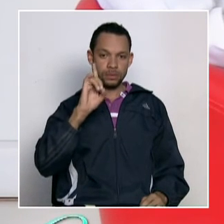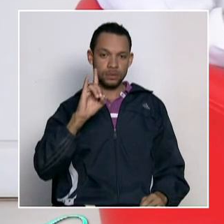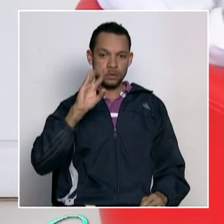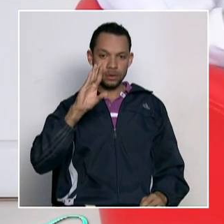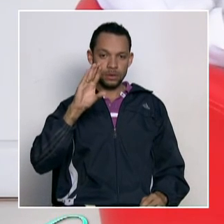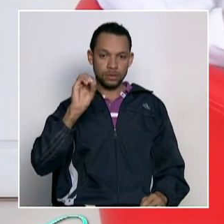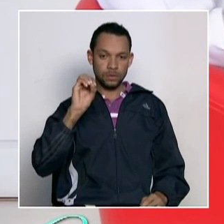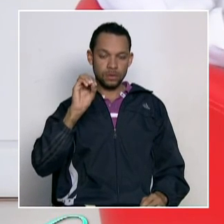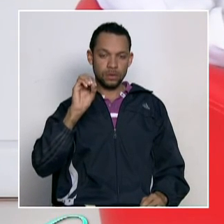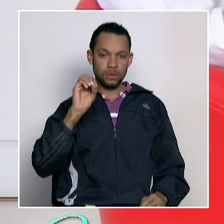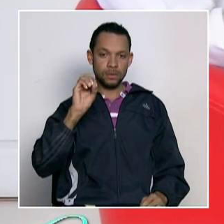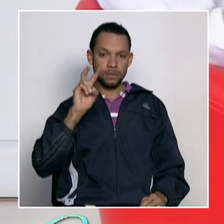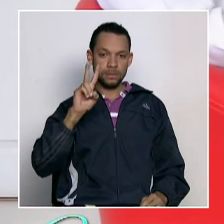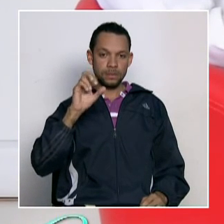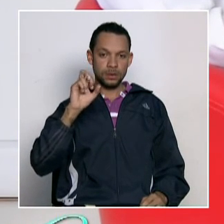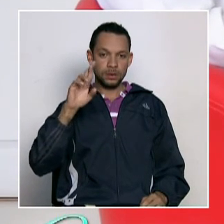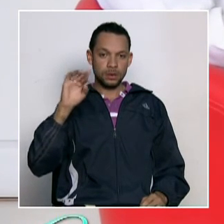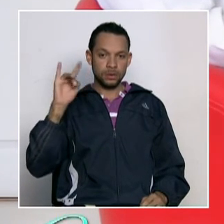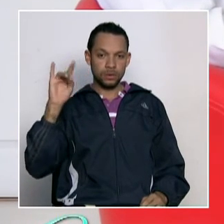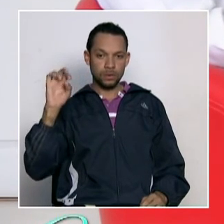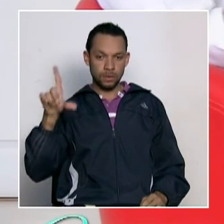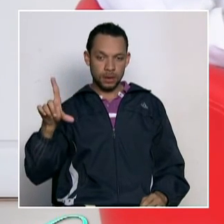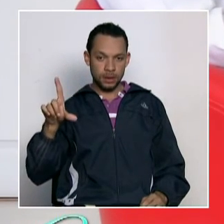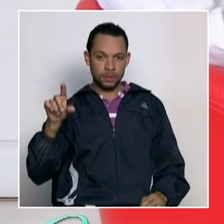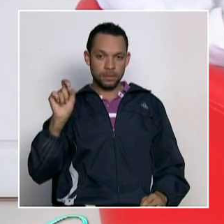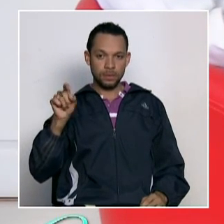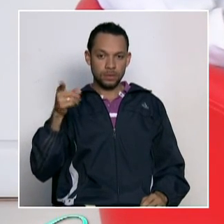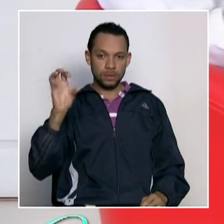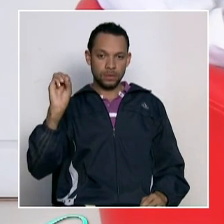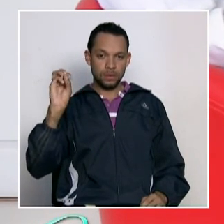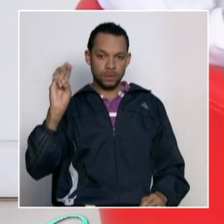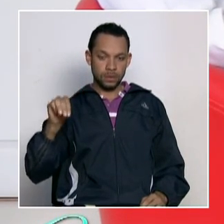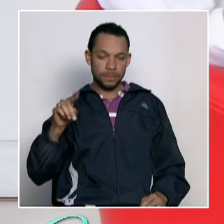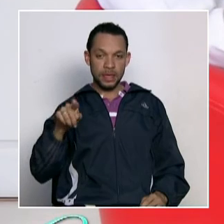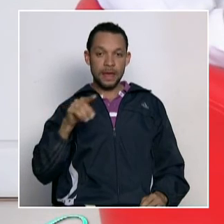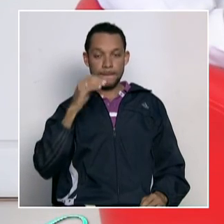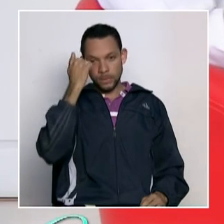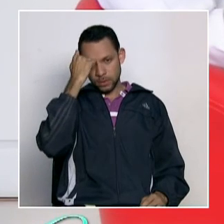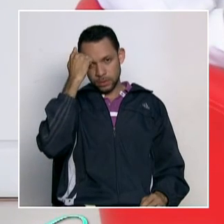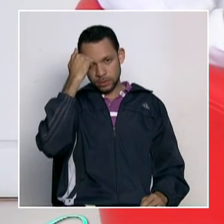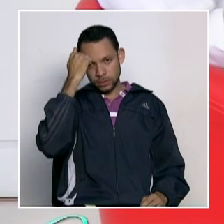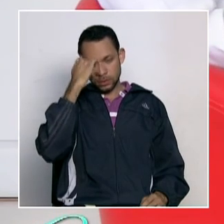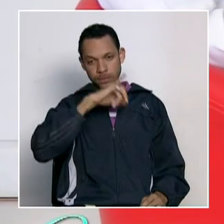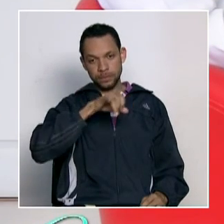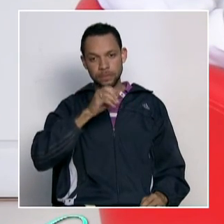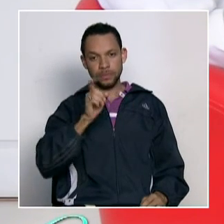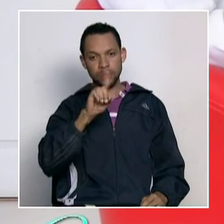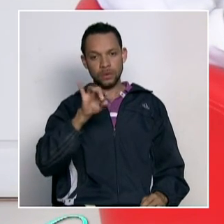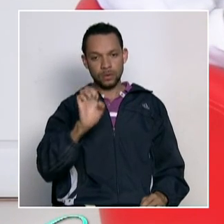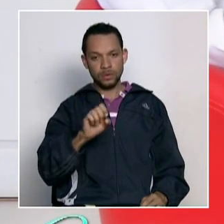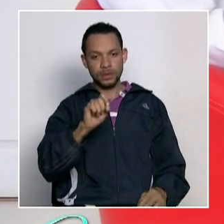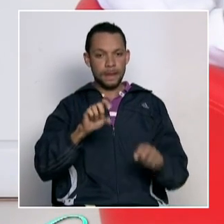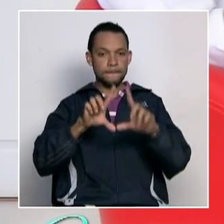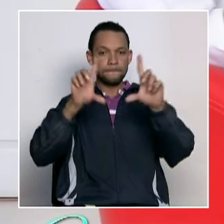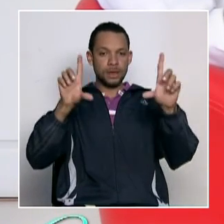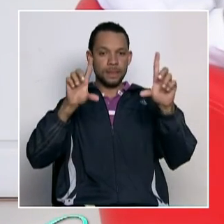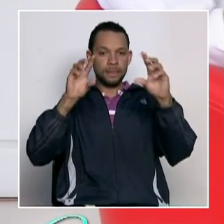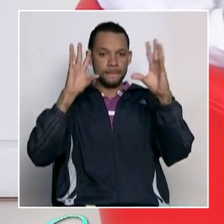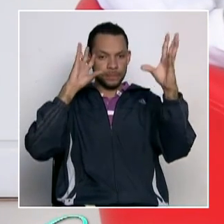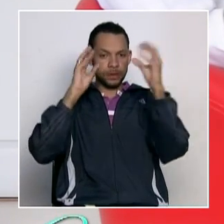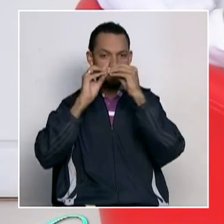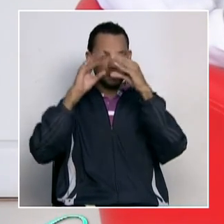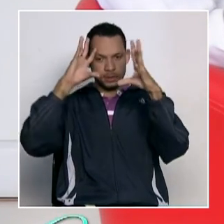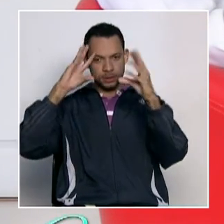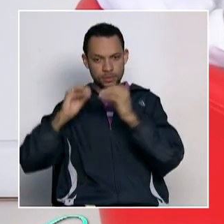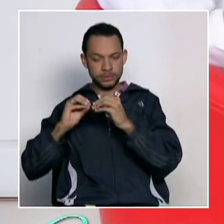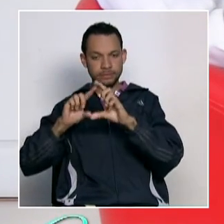www.educovirtual.com, y allí ustedes van a poder contactar al doctor José Fernando García para que conozcan los programas y los convenios